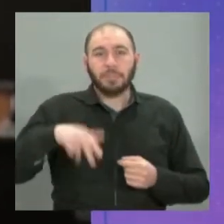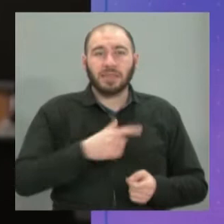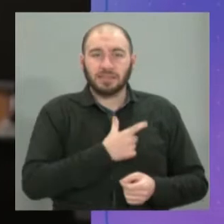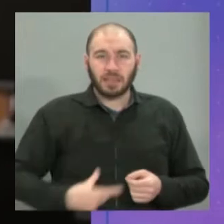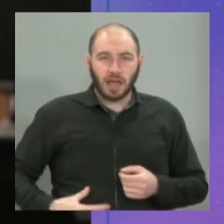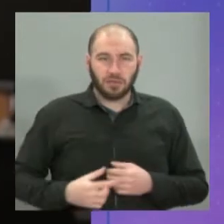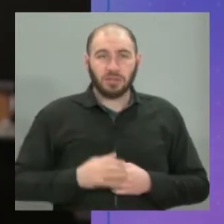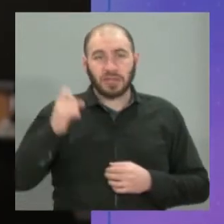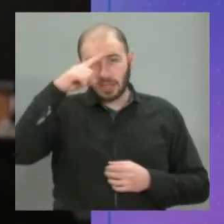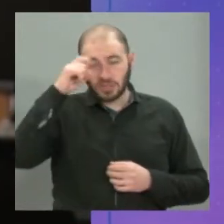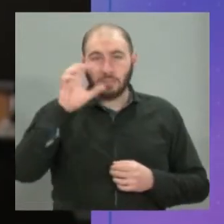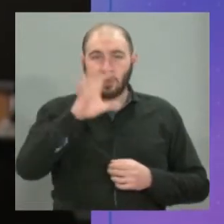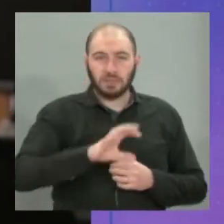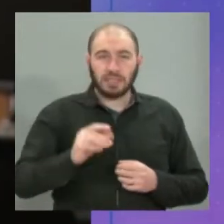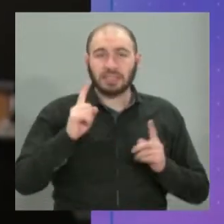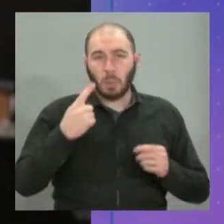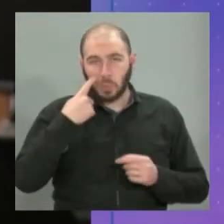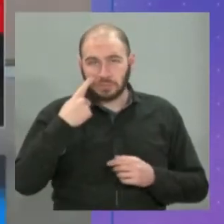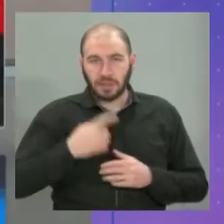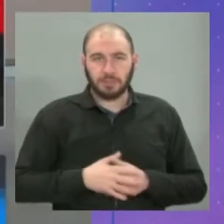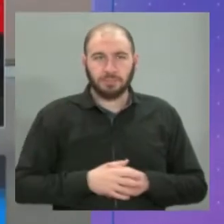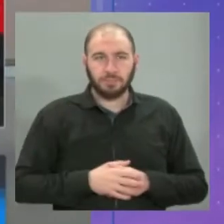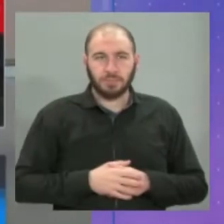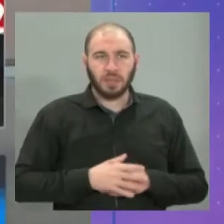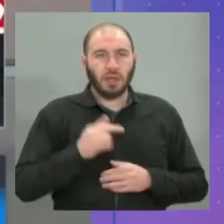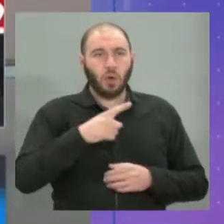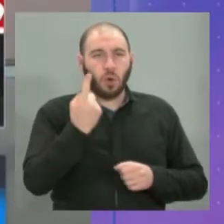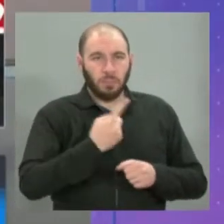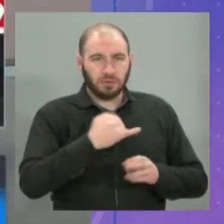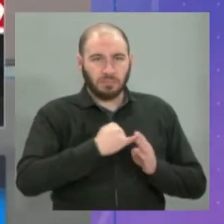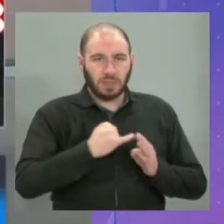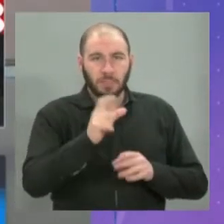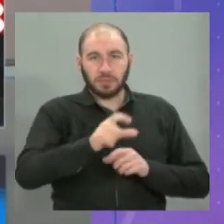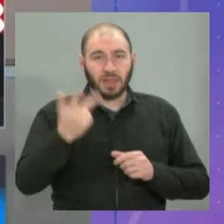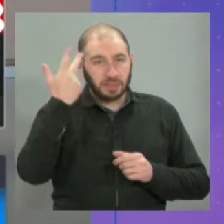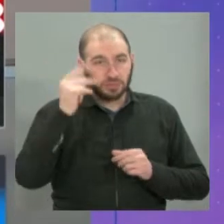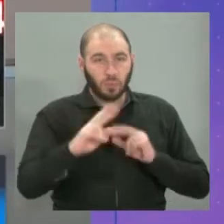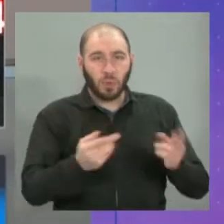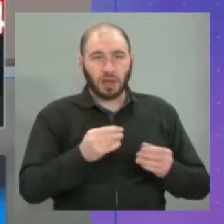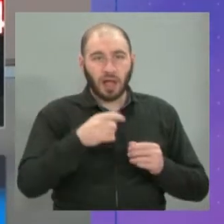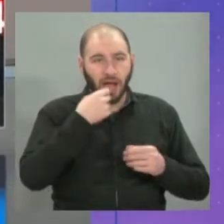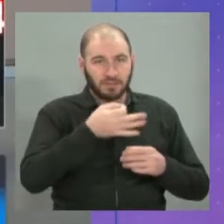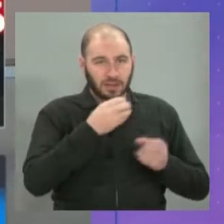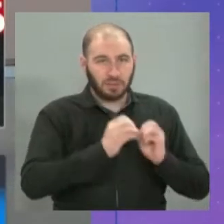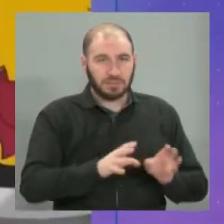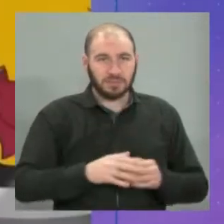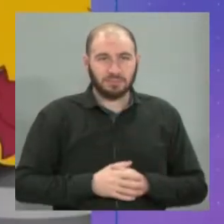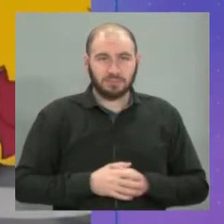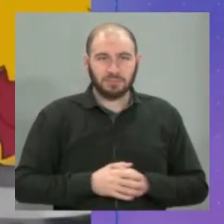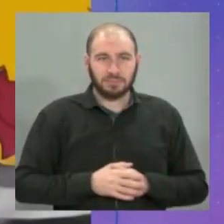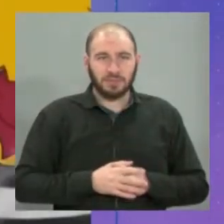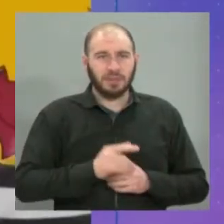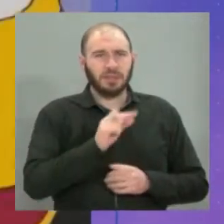Estado, nacional, provincial y hasta municipal. Mira, vamos 1 minuto y medio. Ya murieron 18 personas desde que empezamos a hablar.